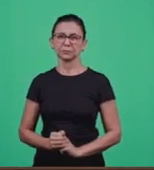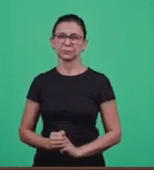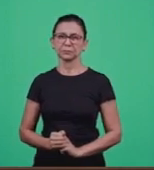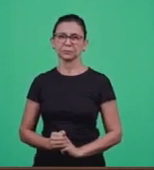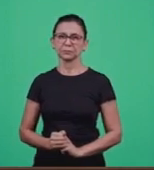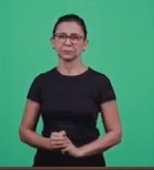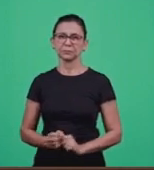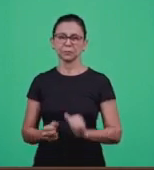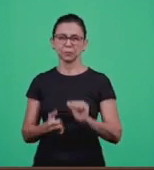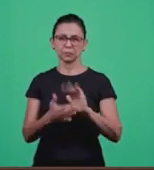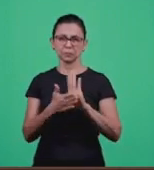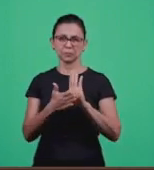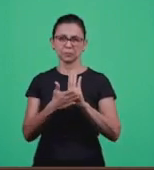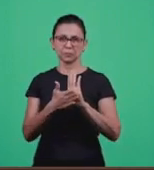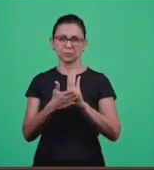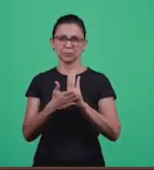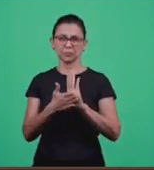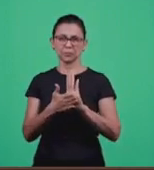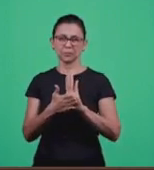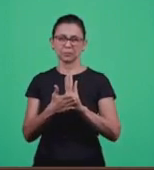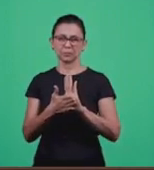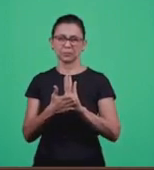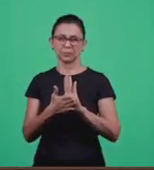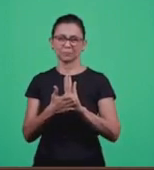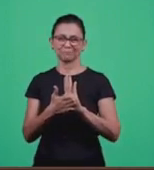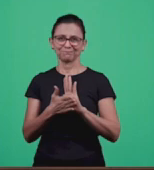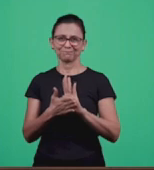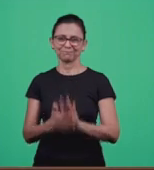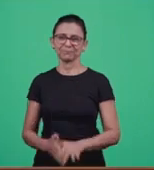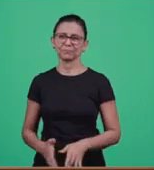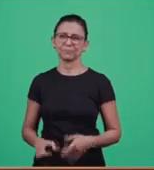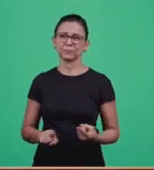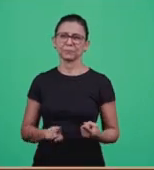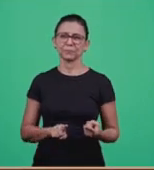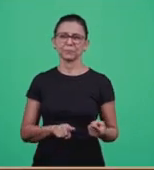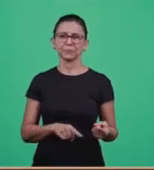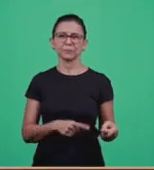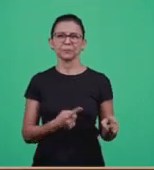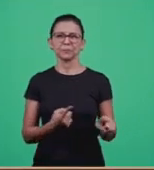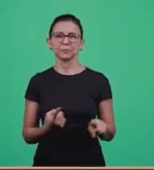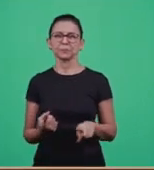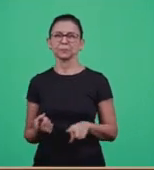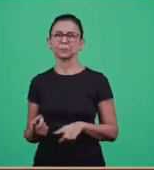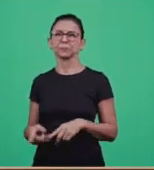Jesús. Amén. Nosotros vamos a cantar Clamo, oh